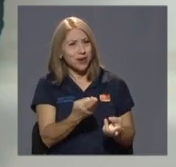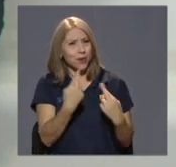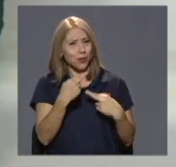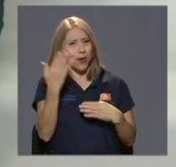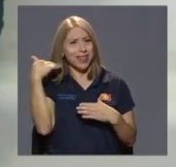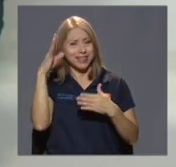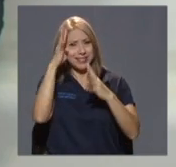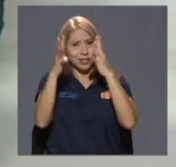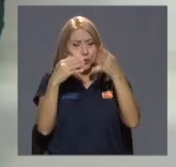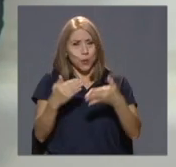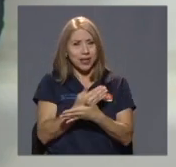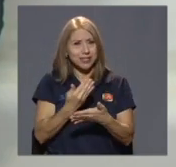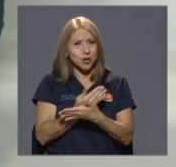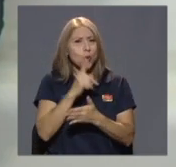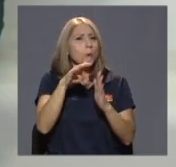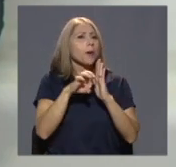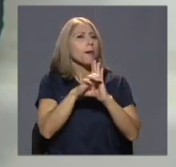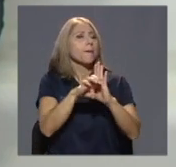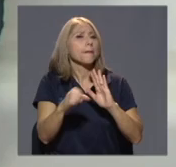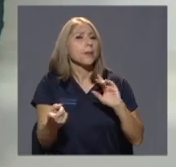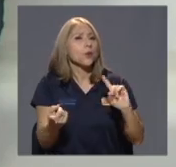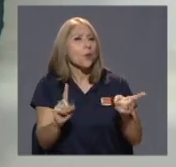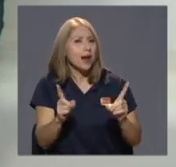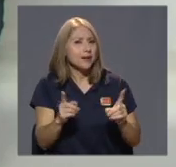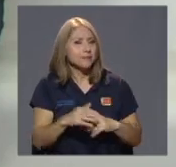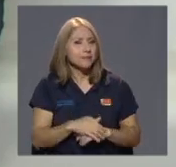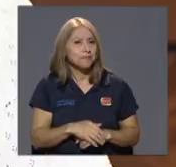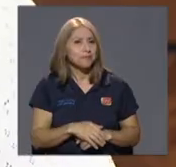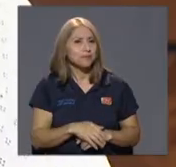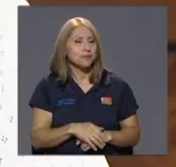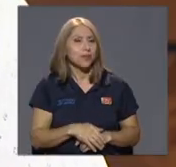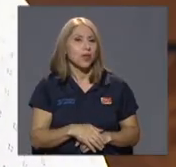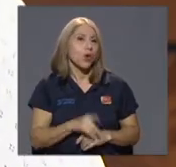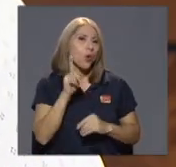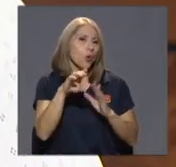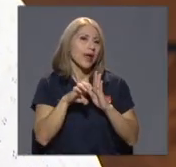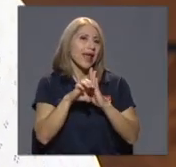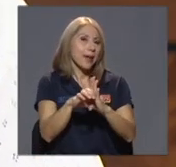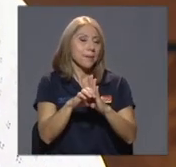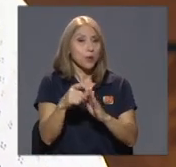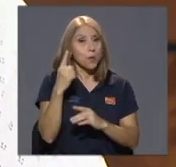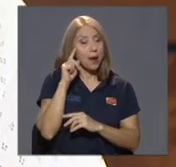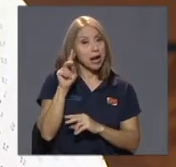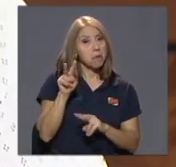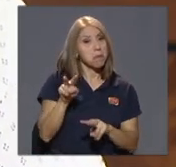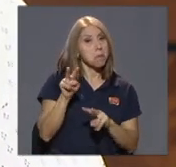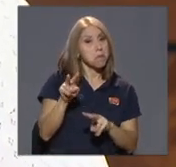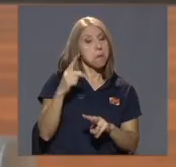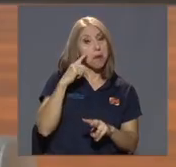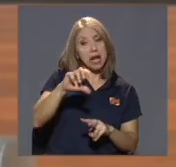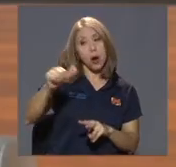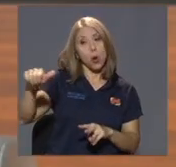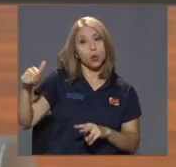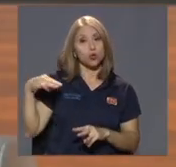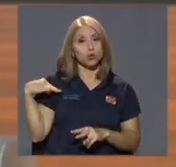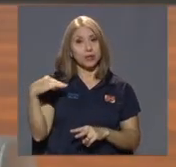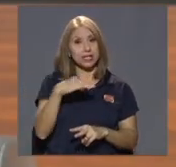un ejemplo en innovación en el que estén trabajando que sea como ejemplo a seguir para el resto de ministerios?